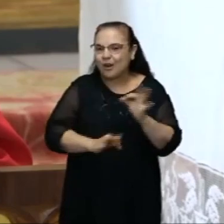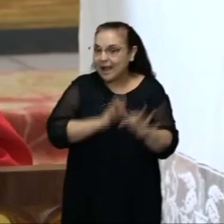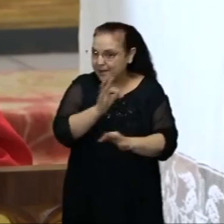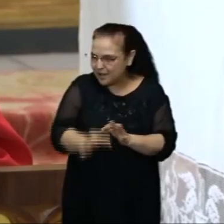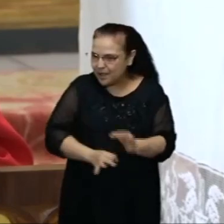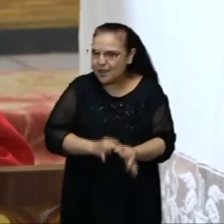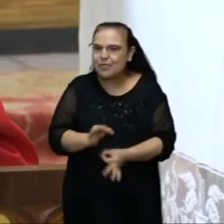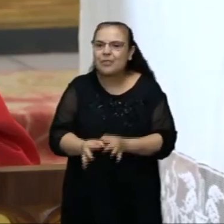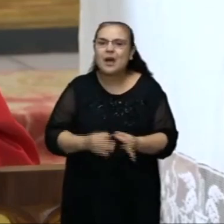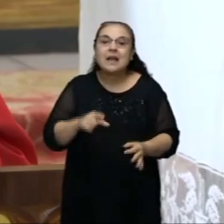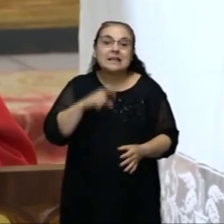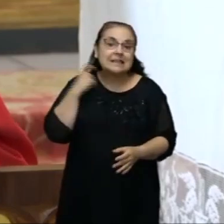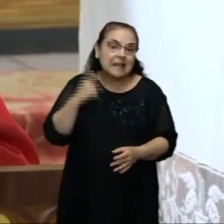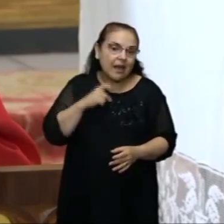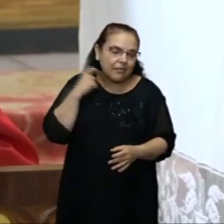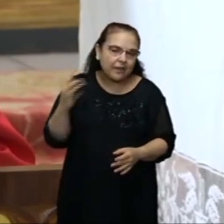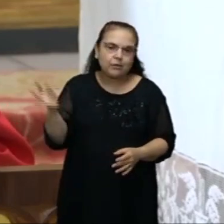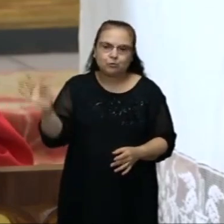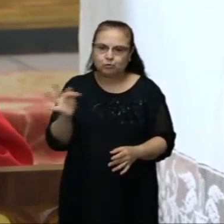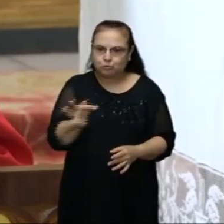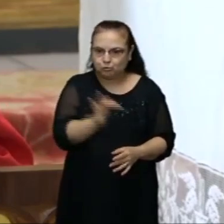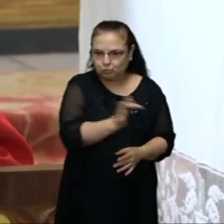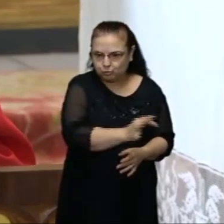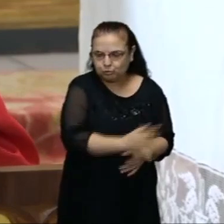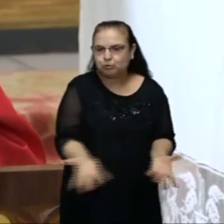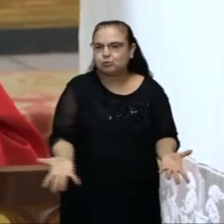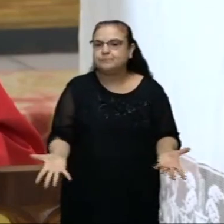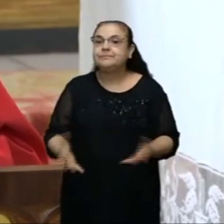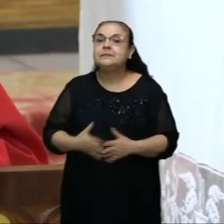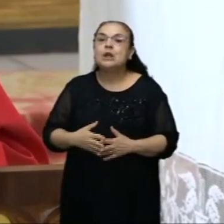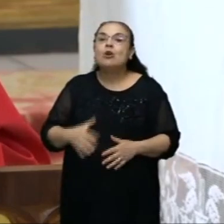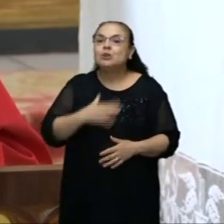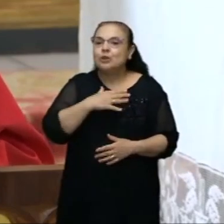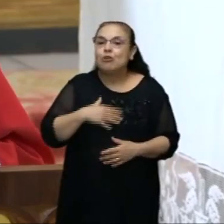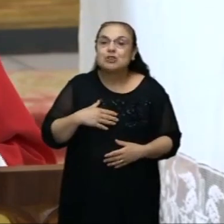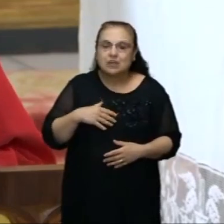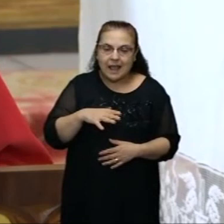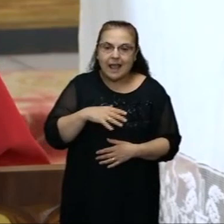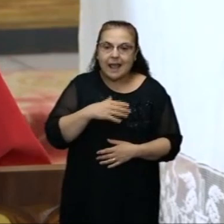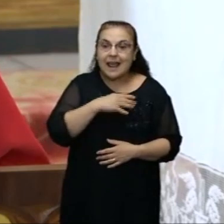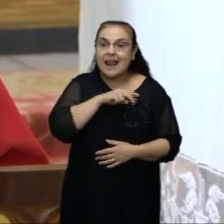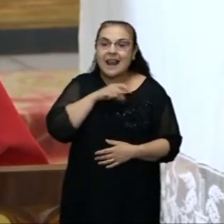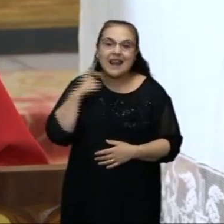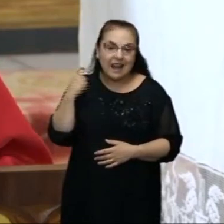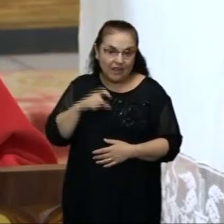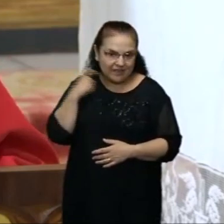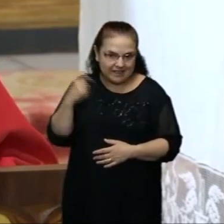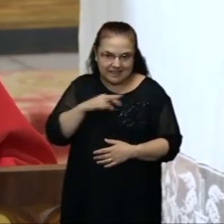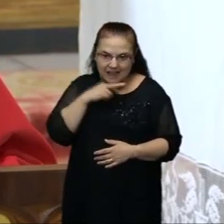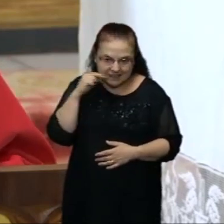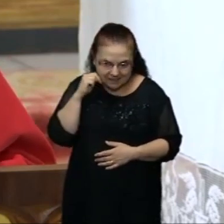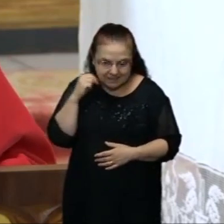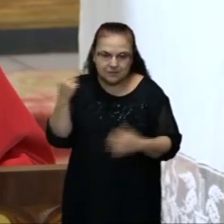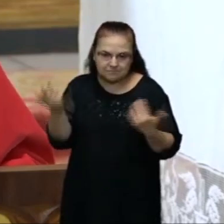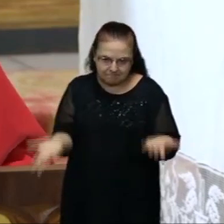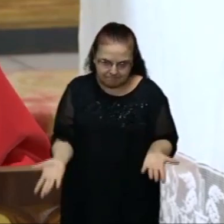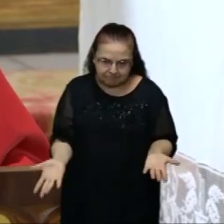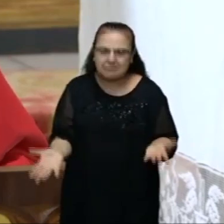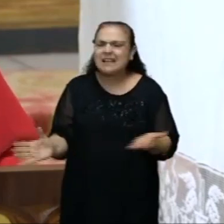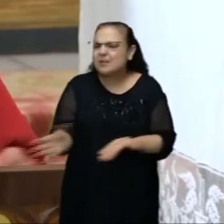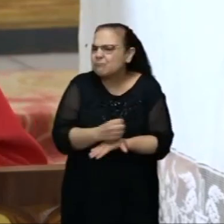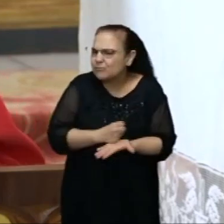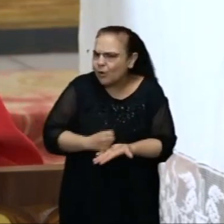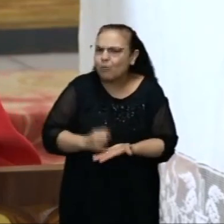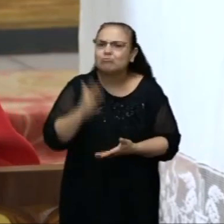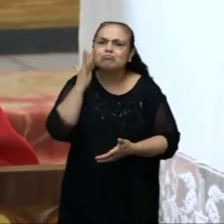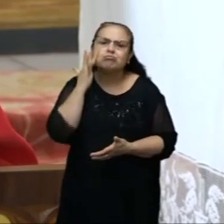sacerdotes, de los levitas, y así quedamos todos purificados para acceder